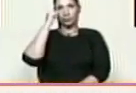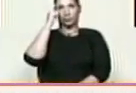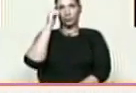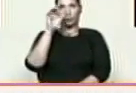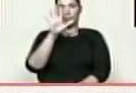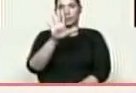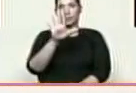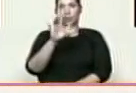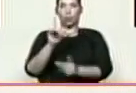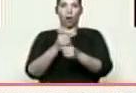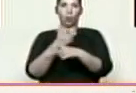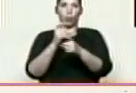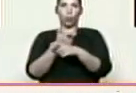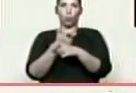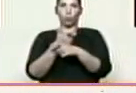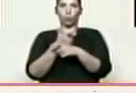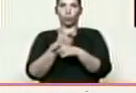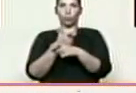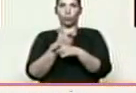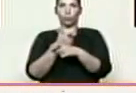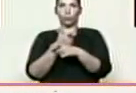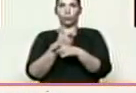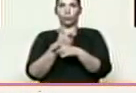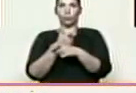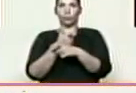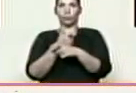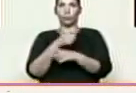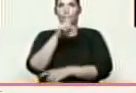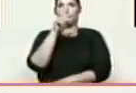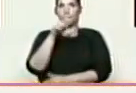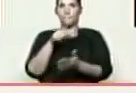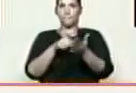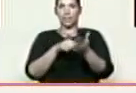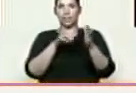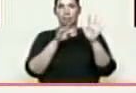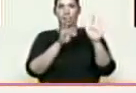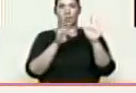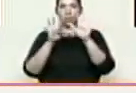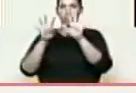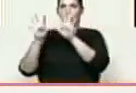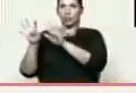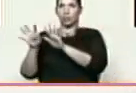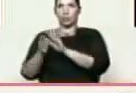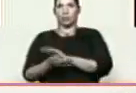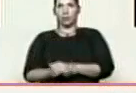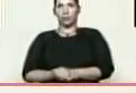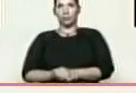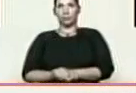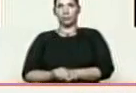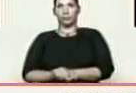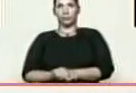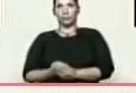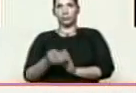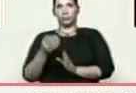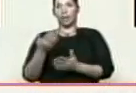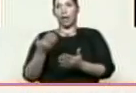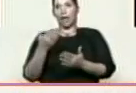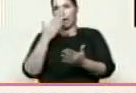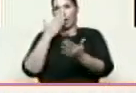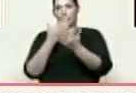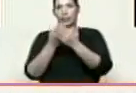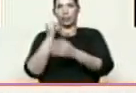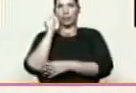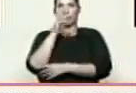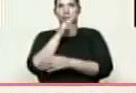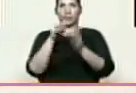5 de agosto de 1999, ante la Asamblea Nacional Constituyente. Y